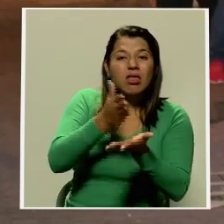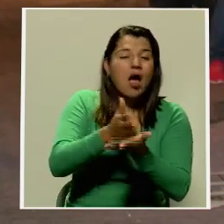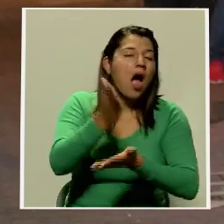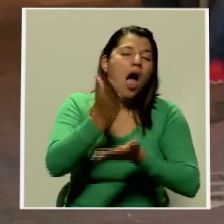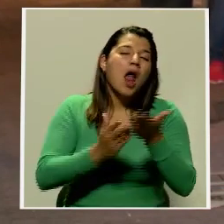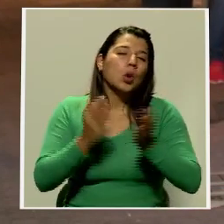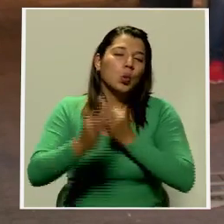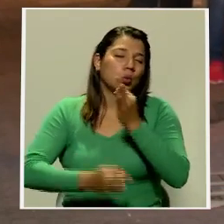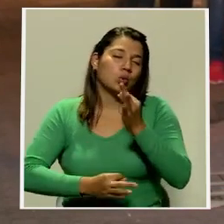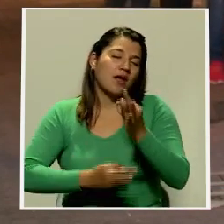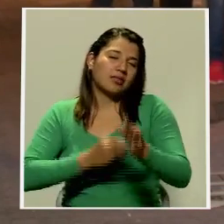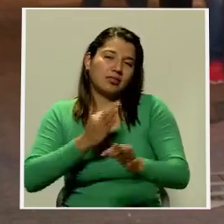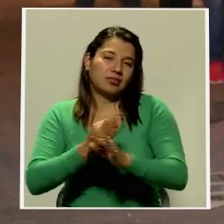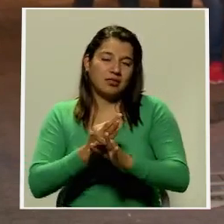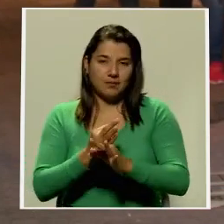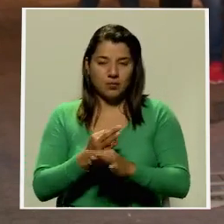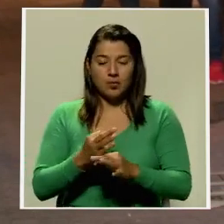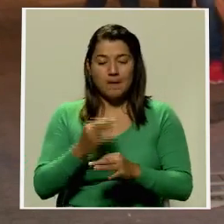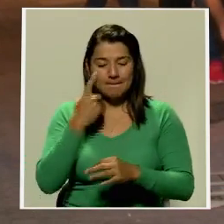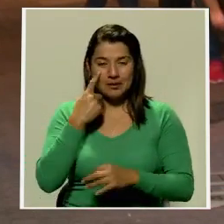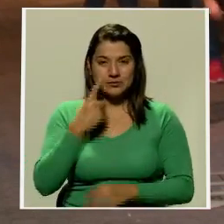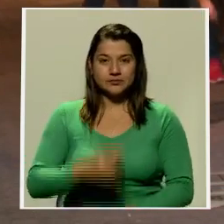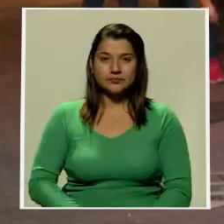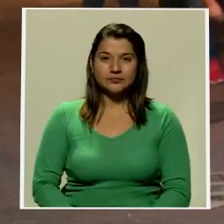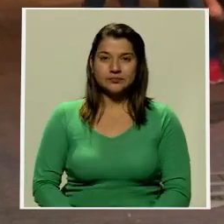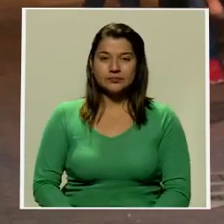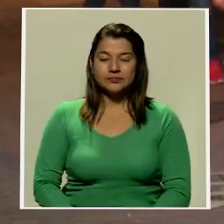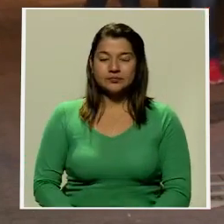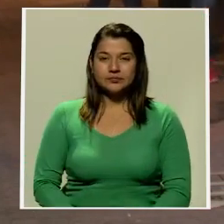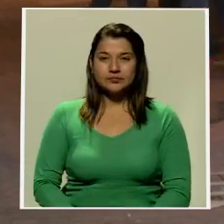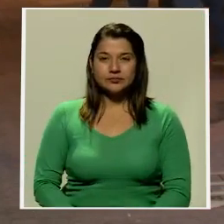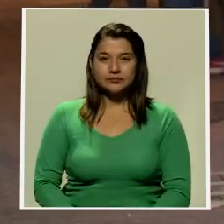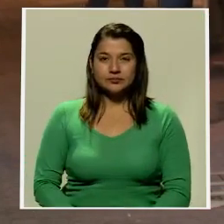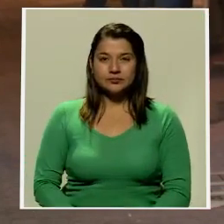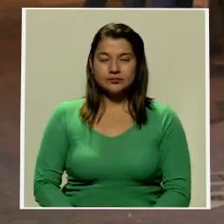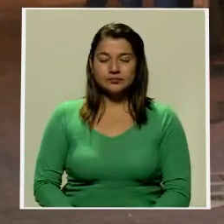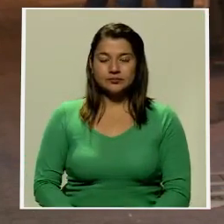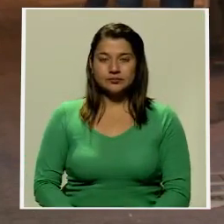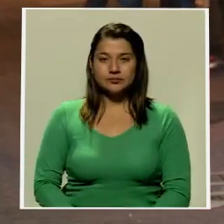tipo de acoso en las calles. Veamos.